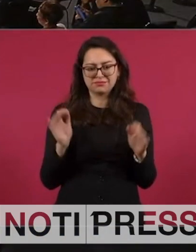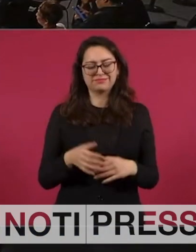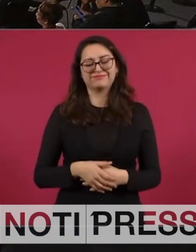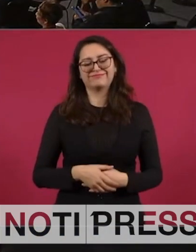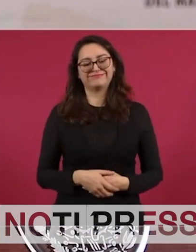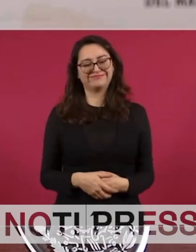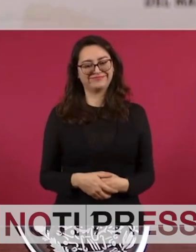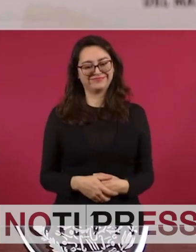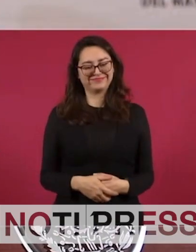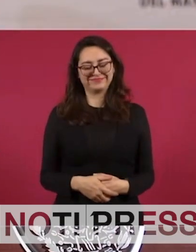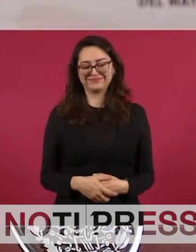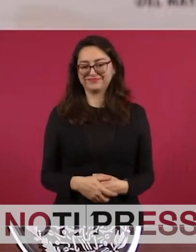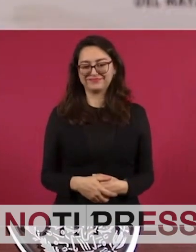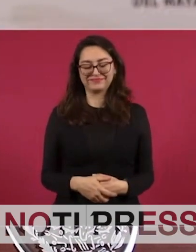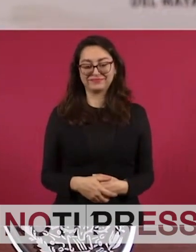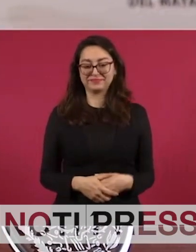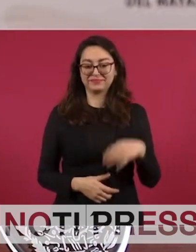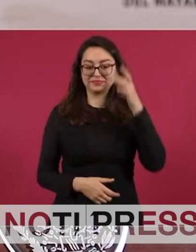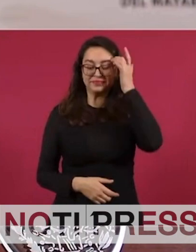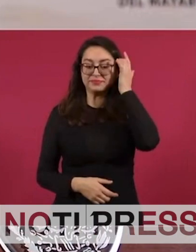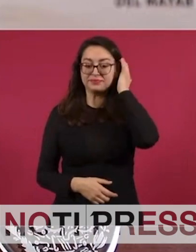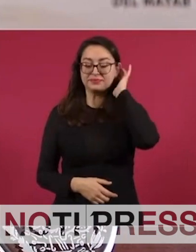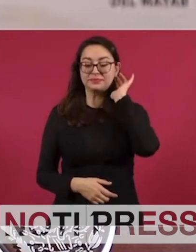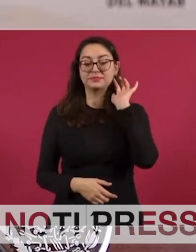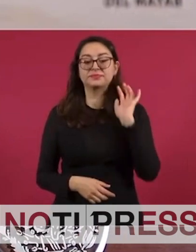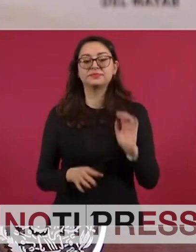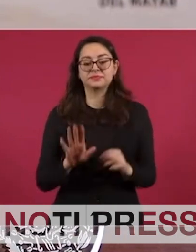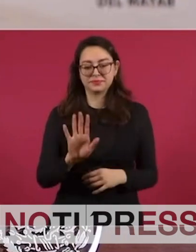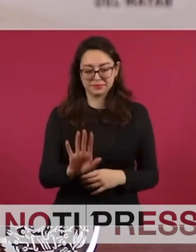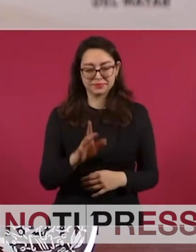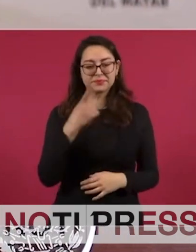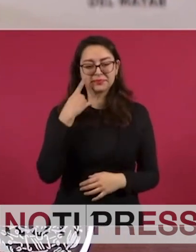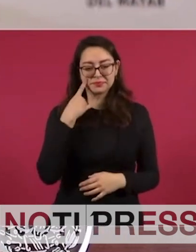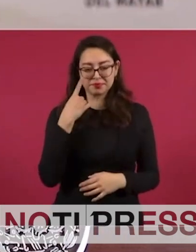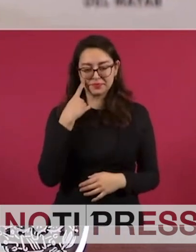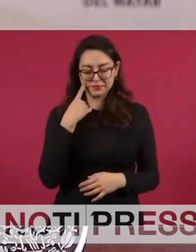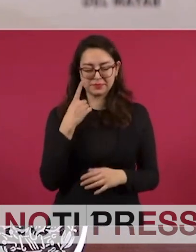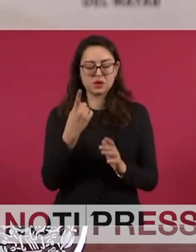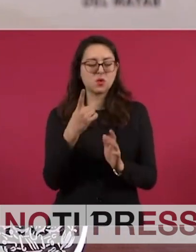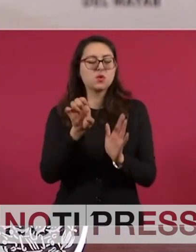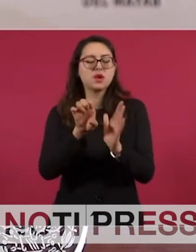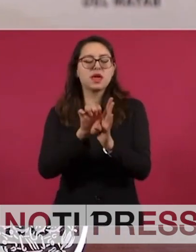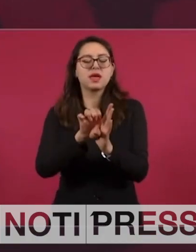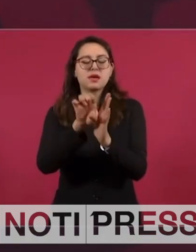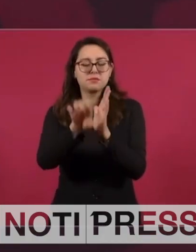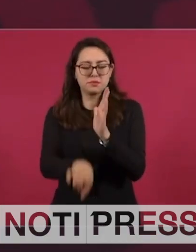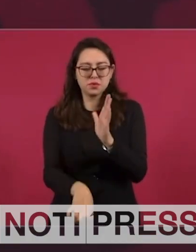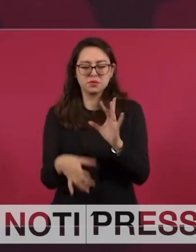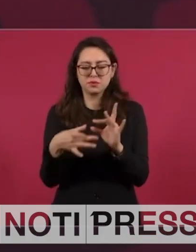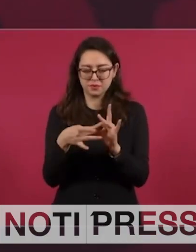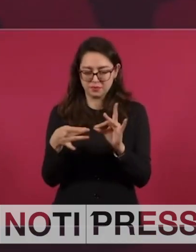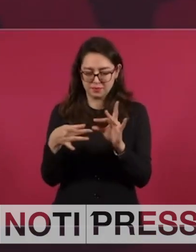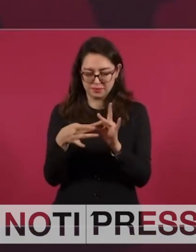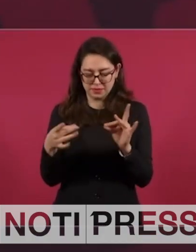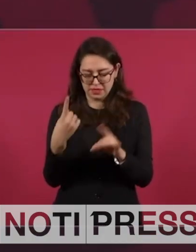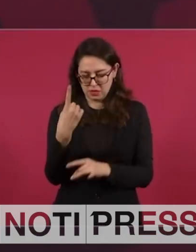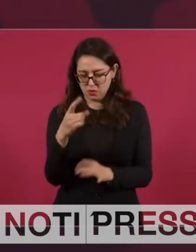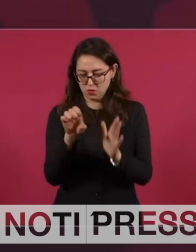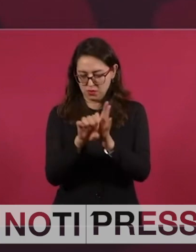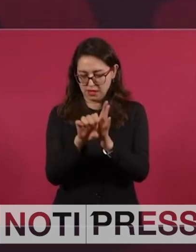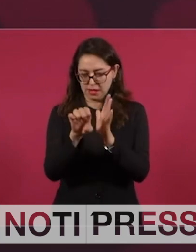que es pedir pues la otra versión de la historia, además de la que yo estoy contando. Y